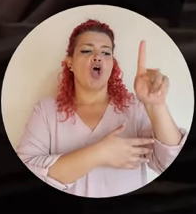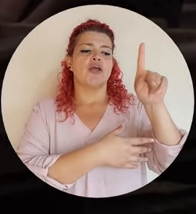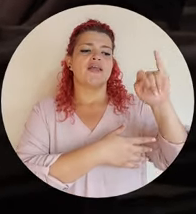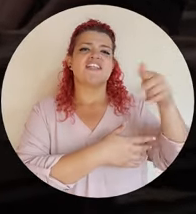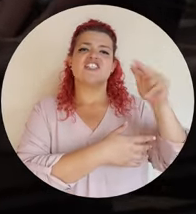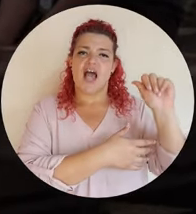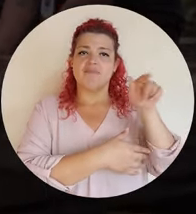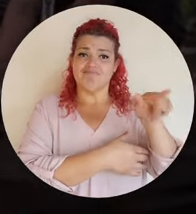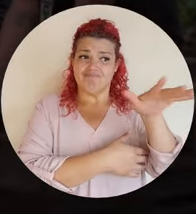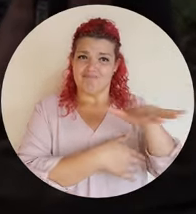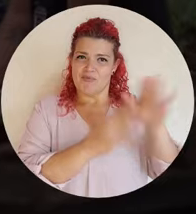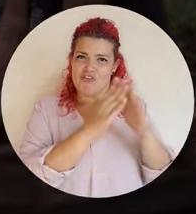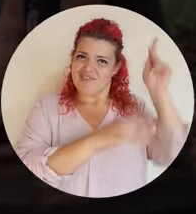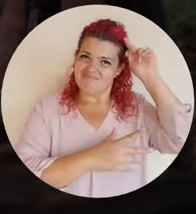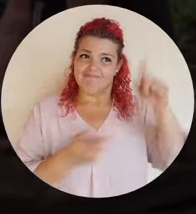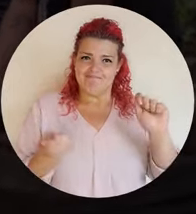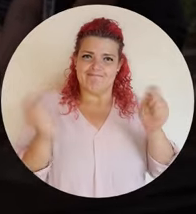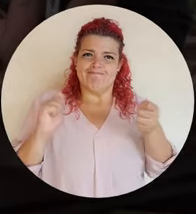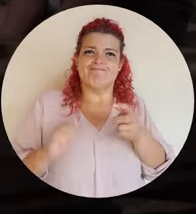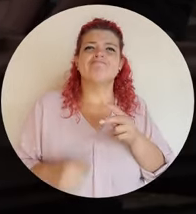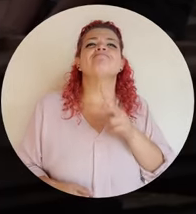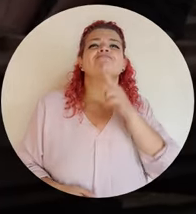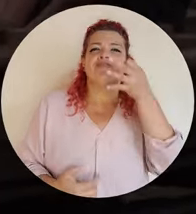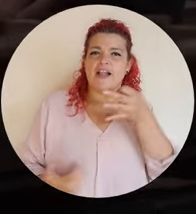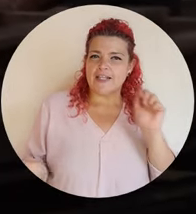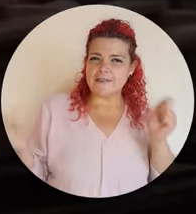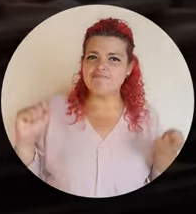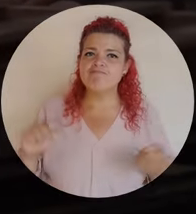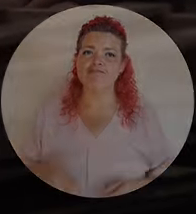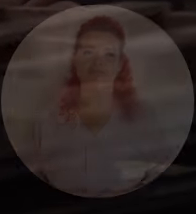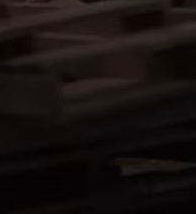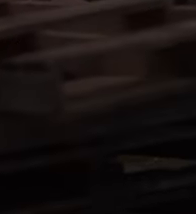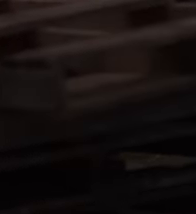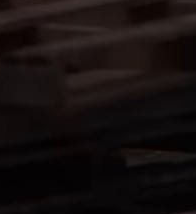parte del proyecto Agua para Tulok Chicha y transformemos realidades.